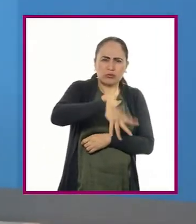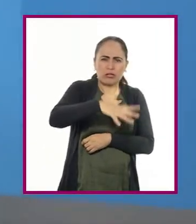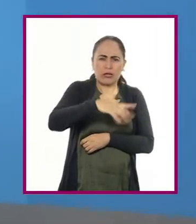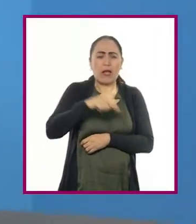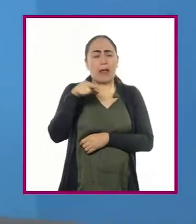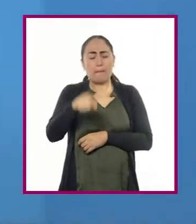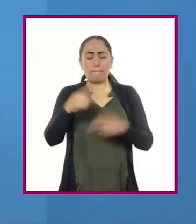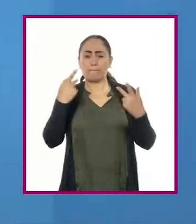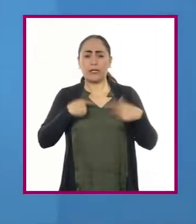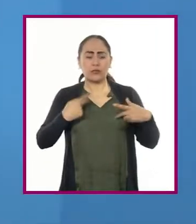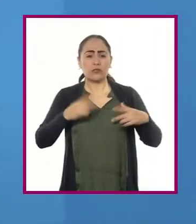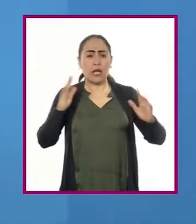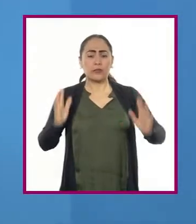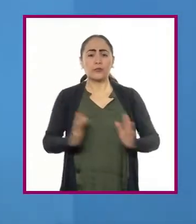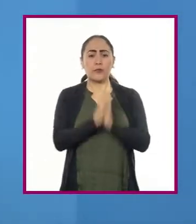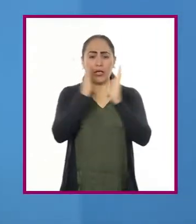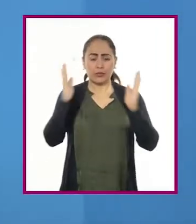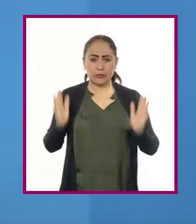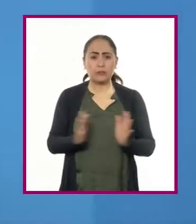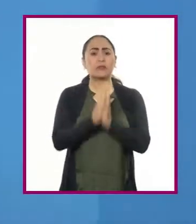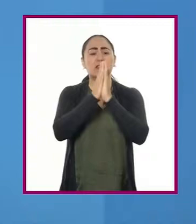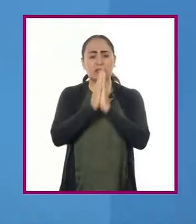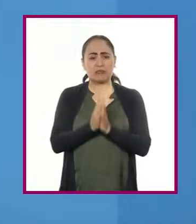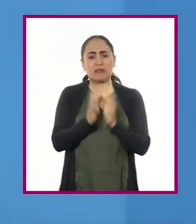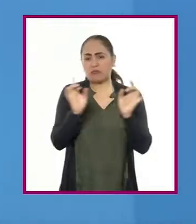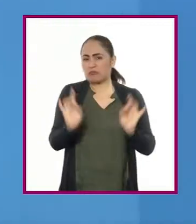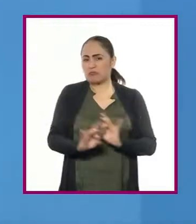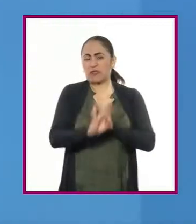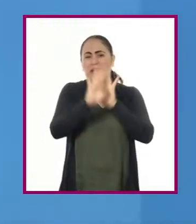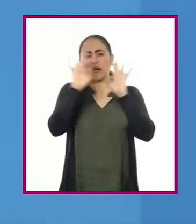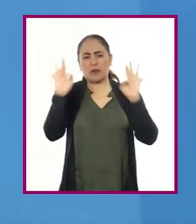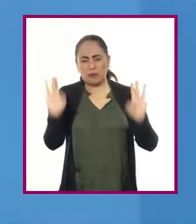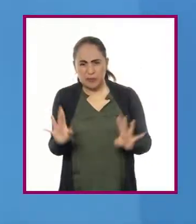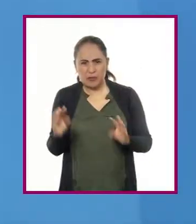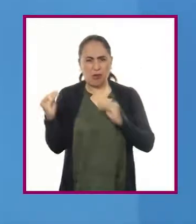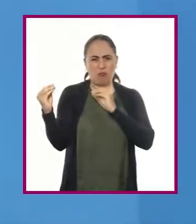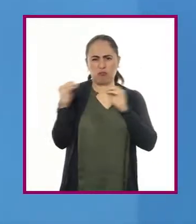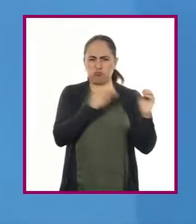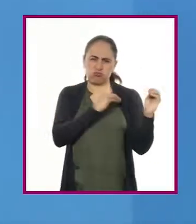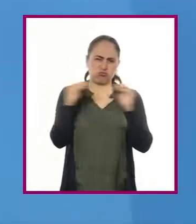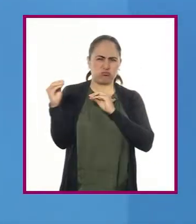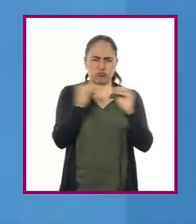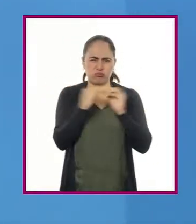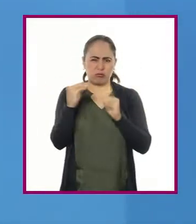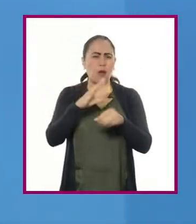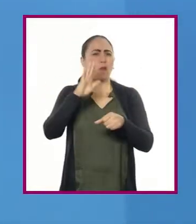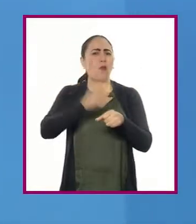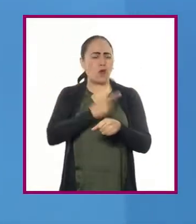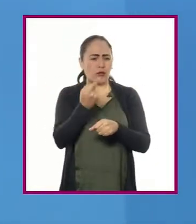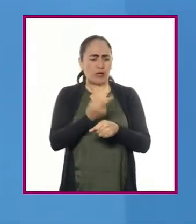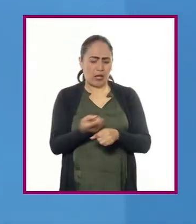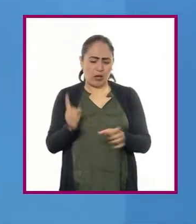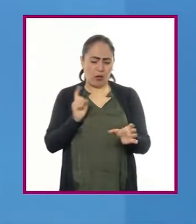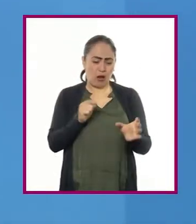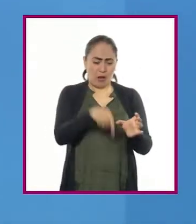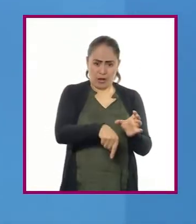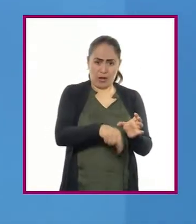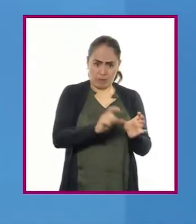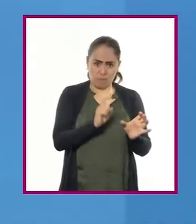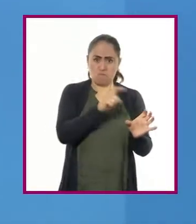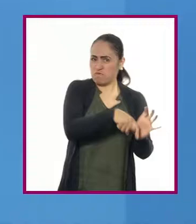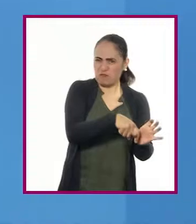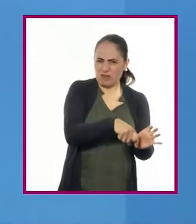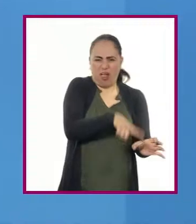los participantes llegaron a haber conflictos debido a que alguien no respetaba el lugar que debía ocupar en